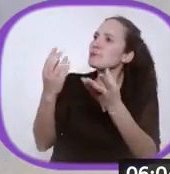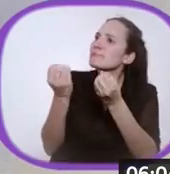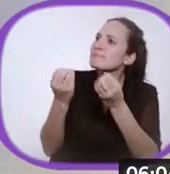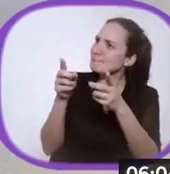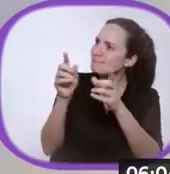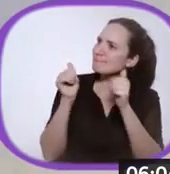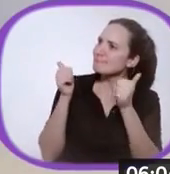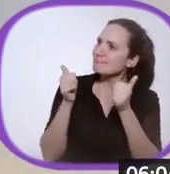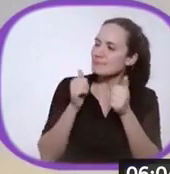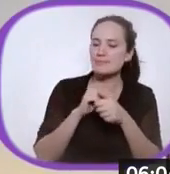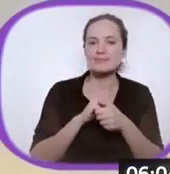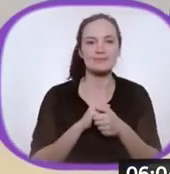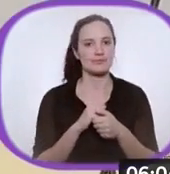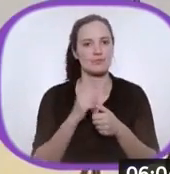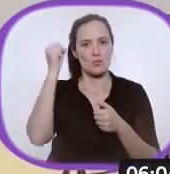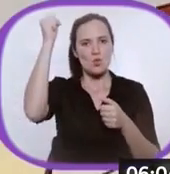viaje.